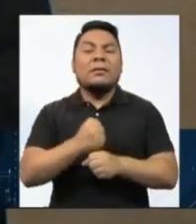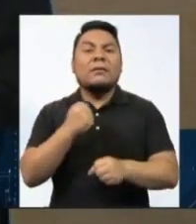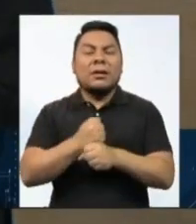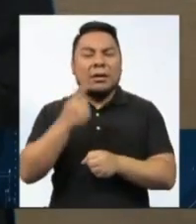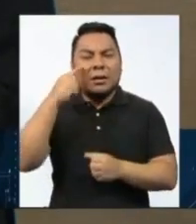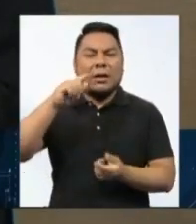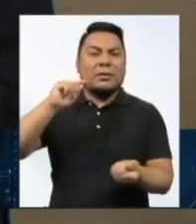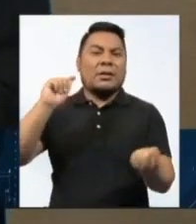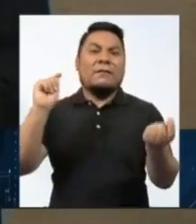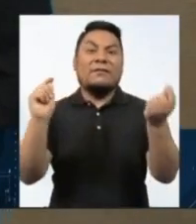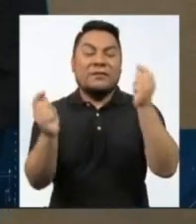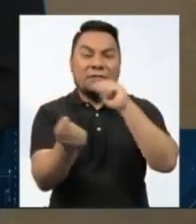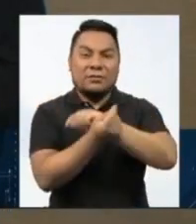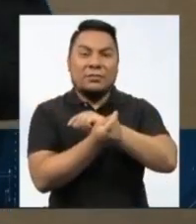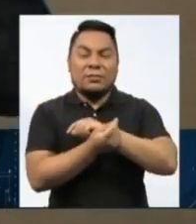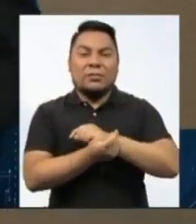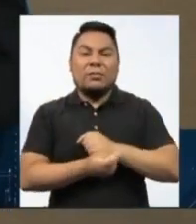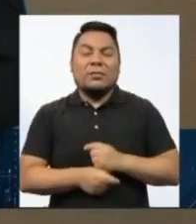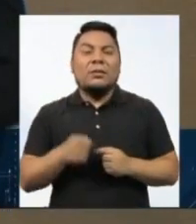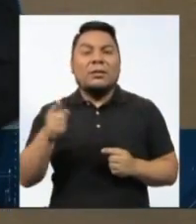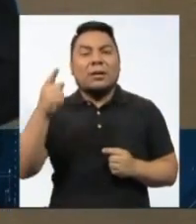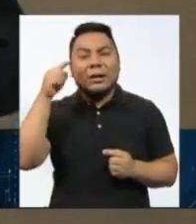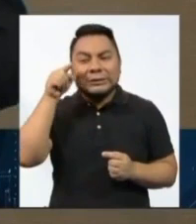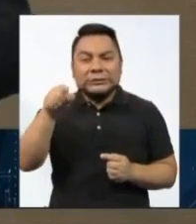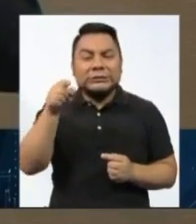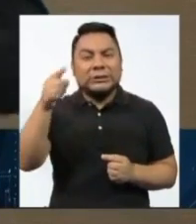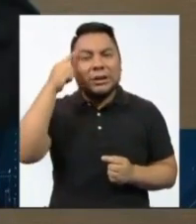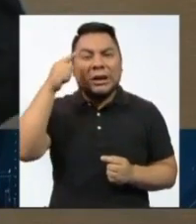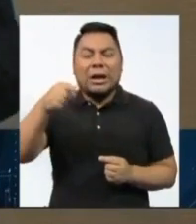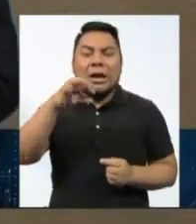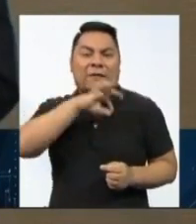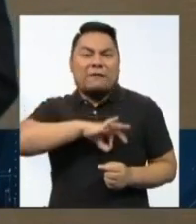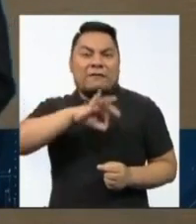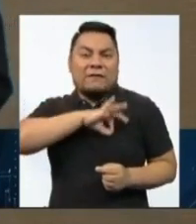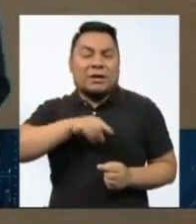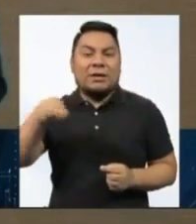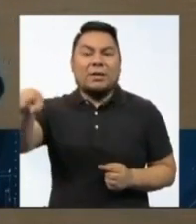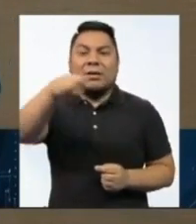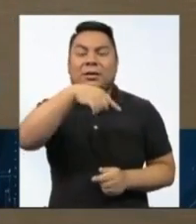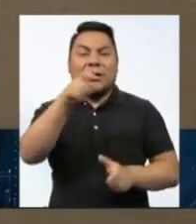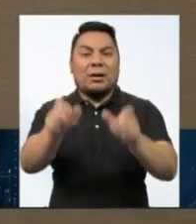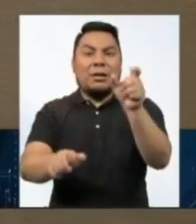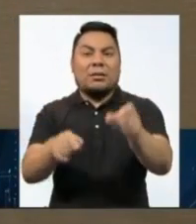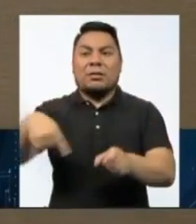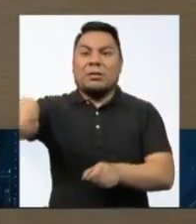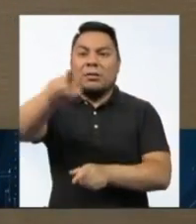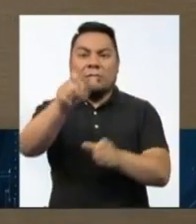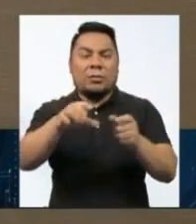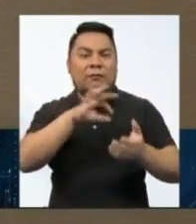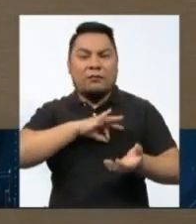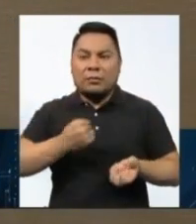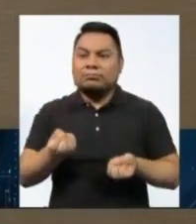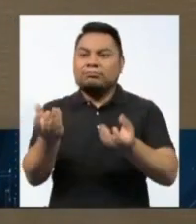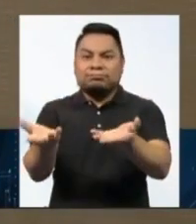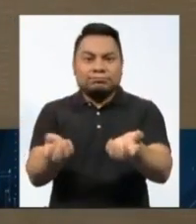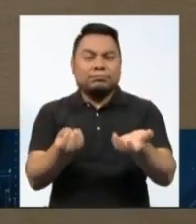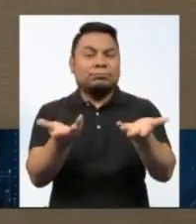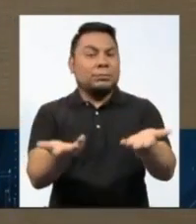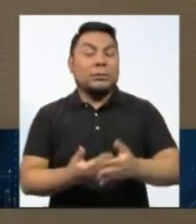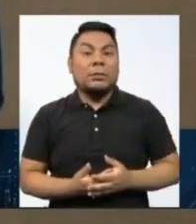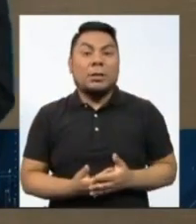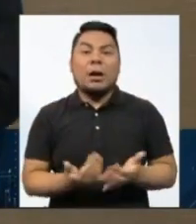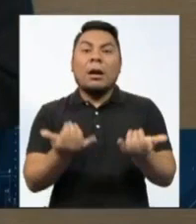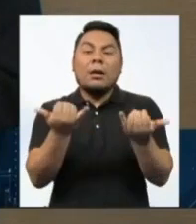transformar la materia, la naturaleza, en beneficio de la población. Y ahora,